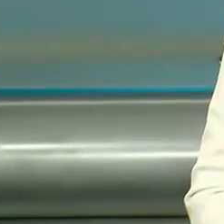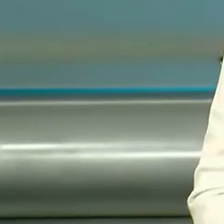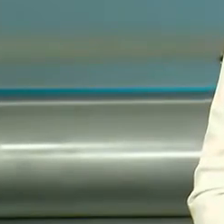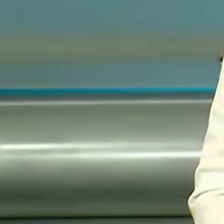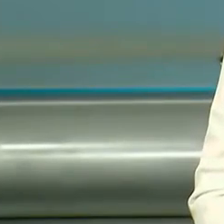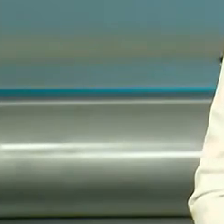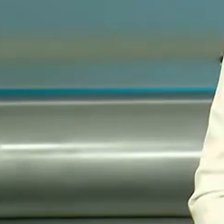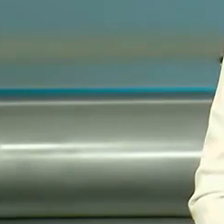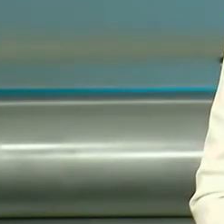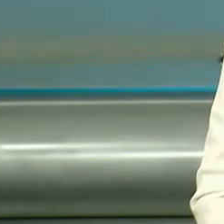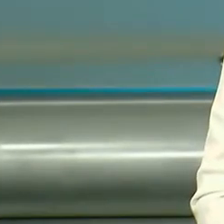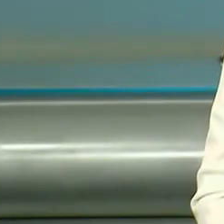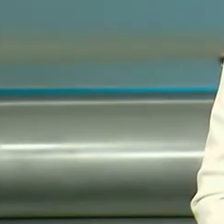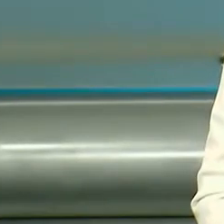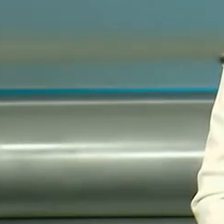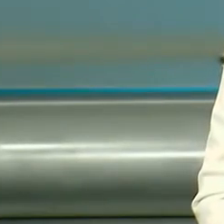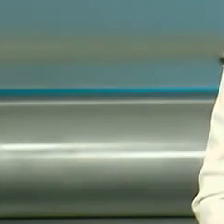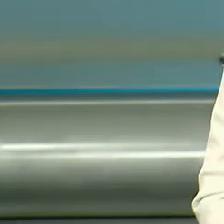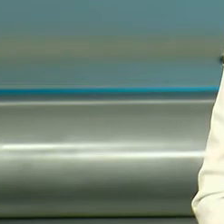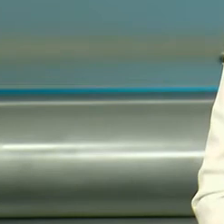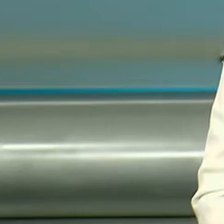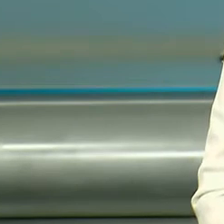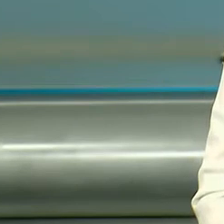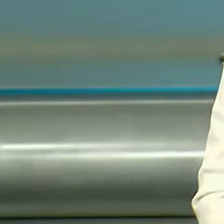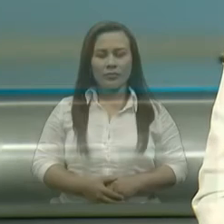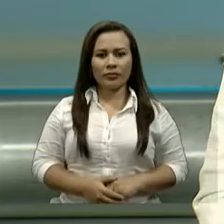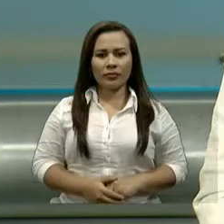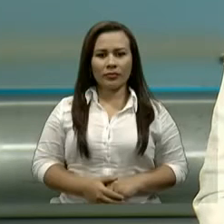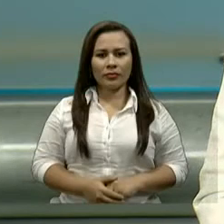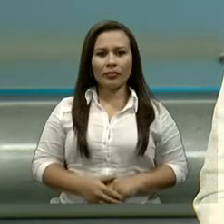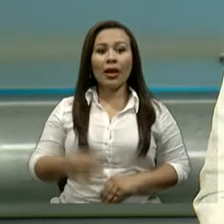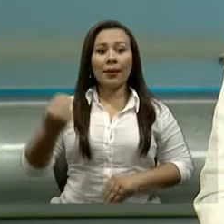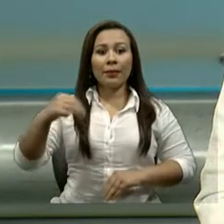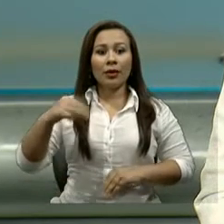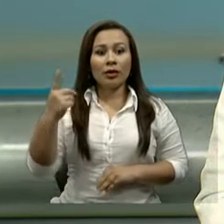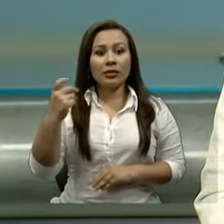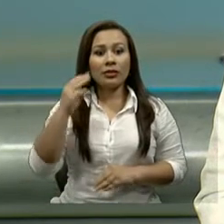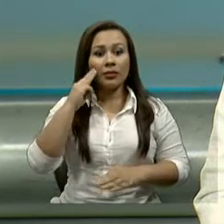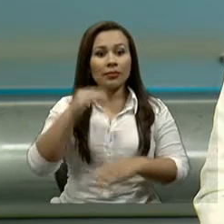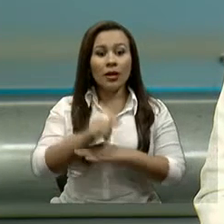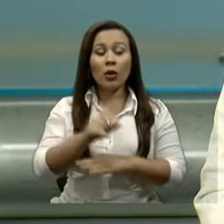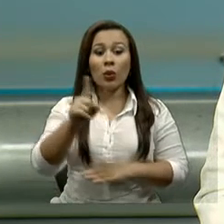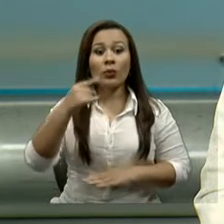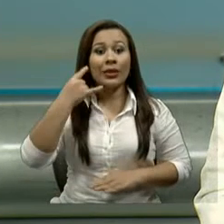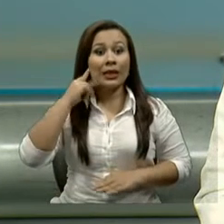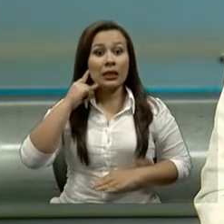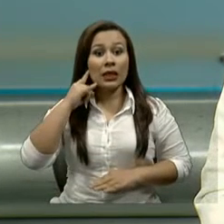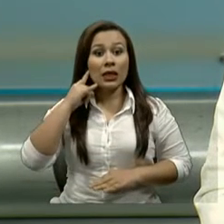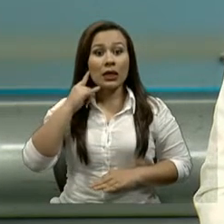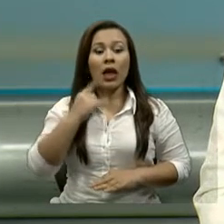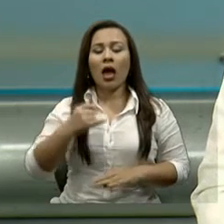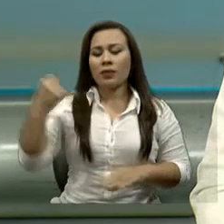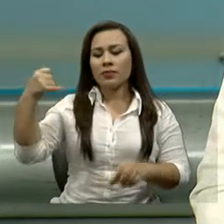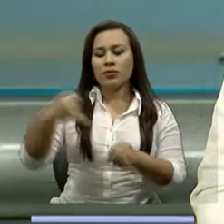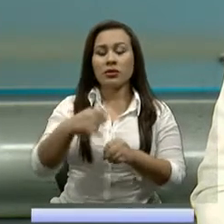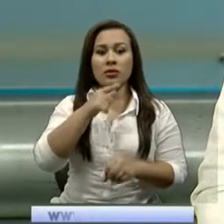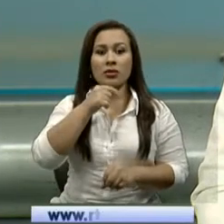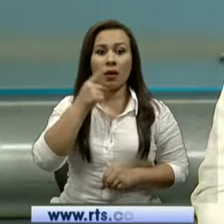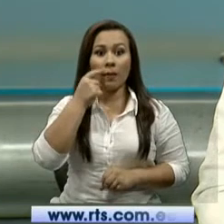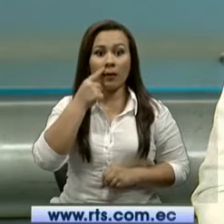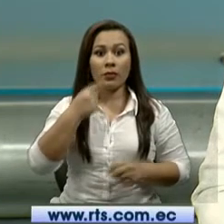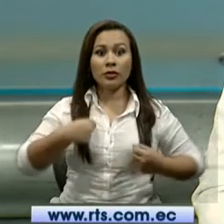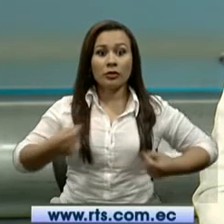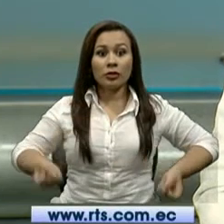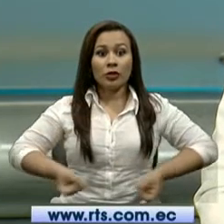Miércoles 11 de mayo, amigos, buenas noches y bienvenidos. Una menor de edad habría sido violada por su padre. El hecho